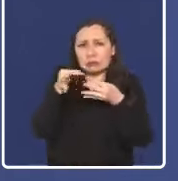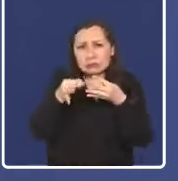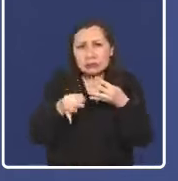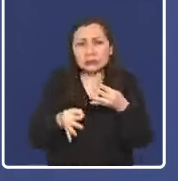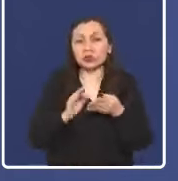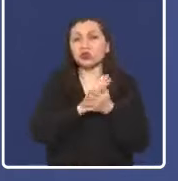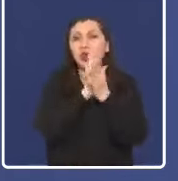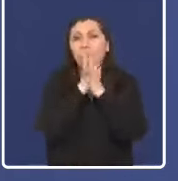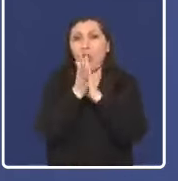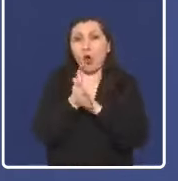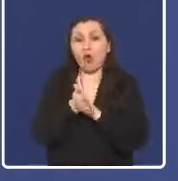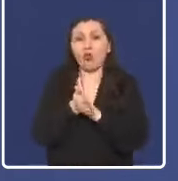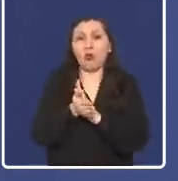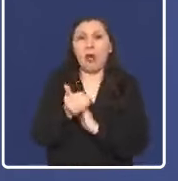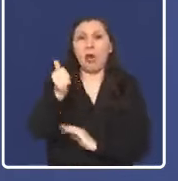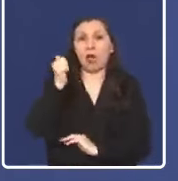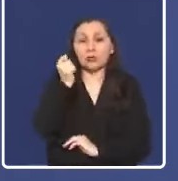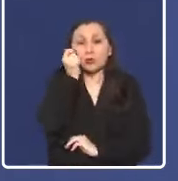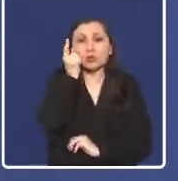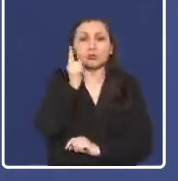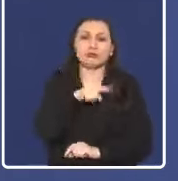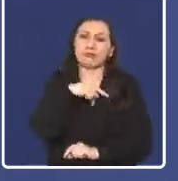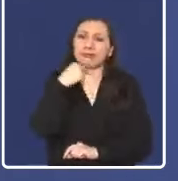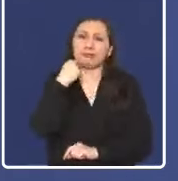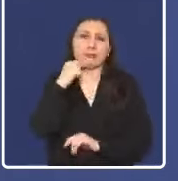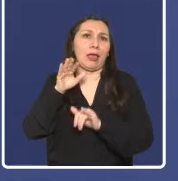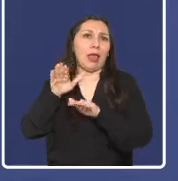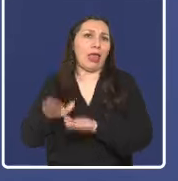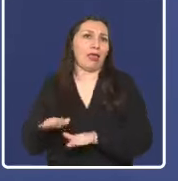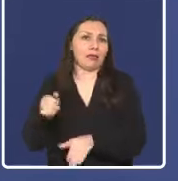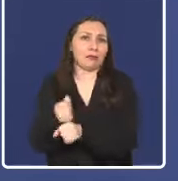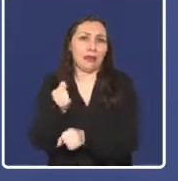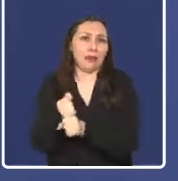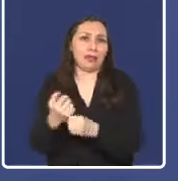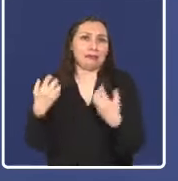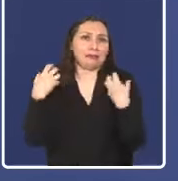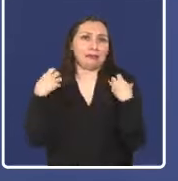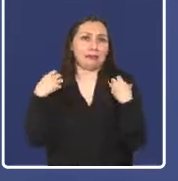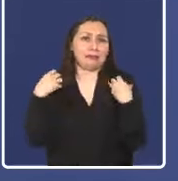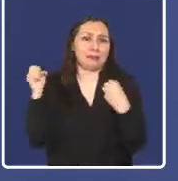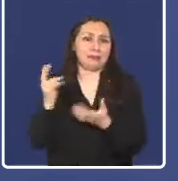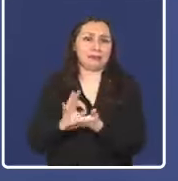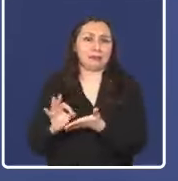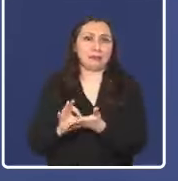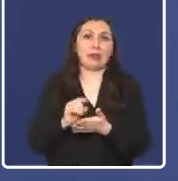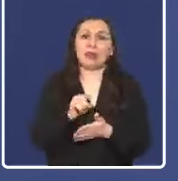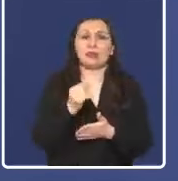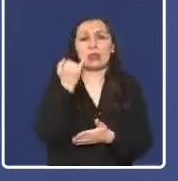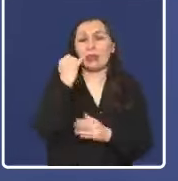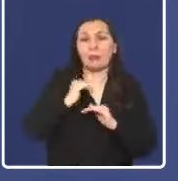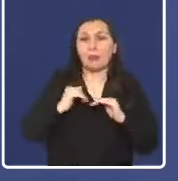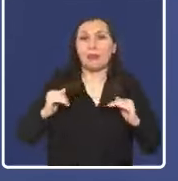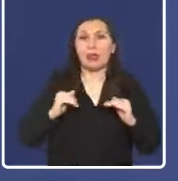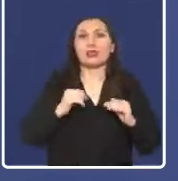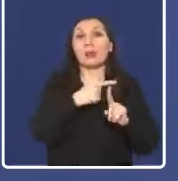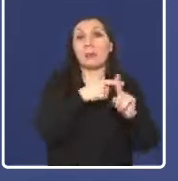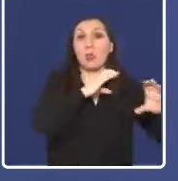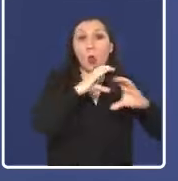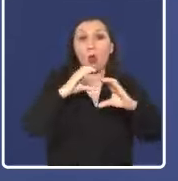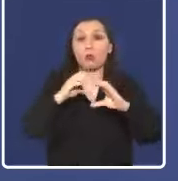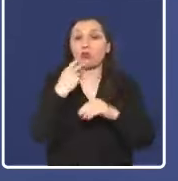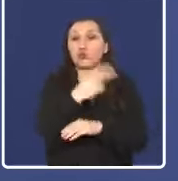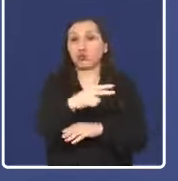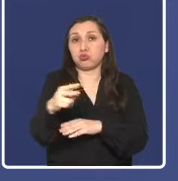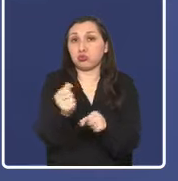consolida todo lo que conocimos ayer, que era incompatible la permanencia en el cargo. Eso independiente de la labor que han hecho los medios de comunicación, que